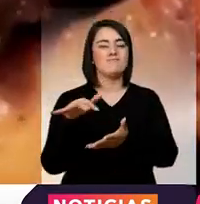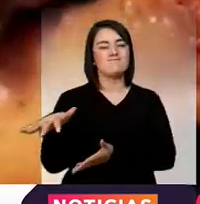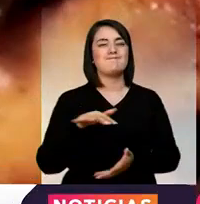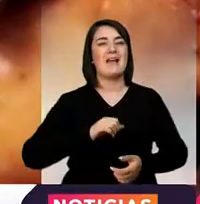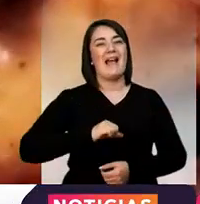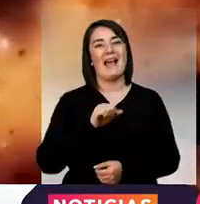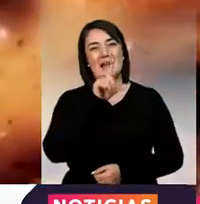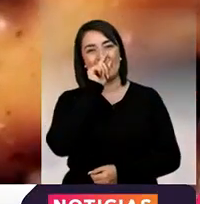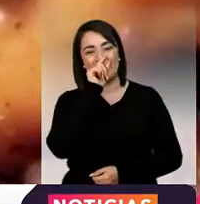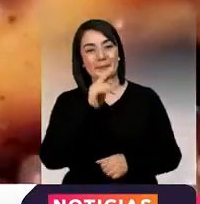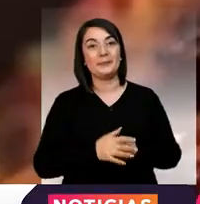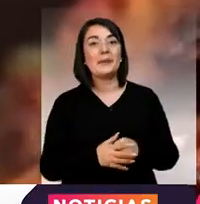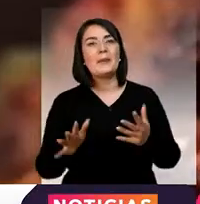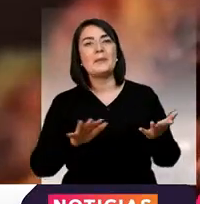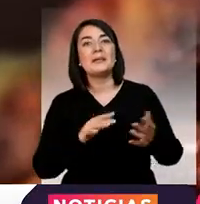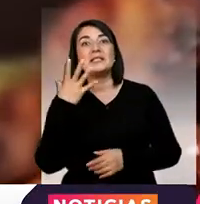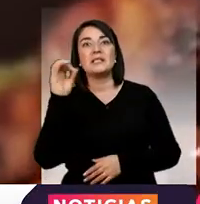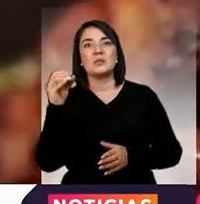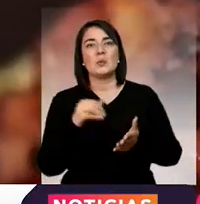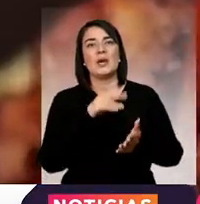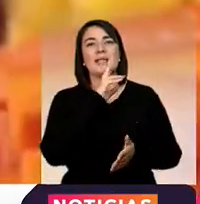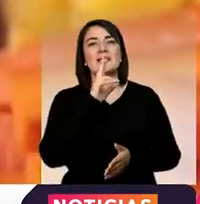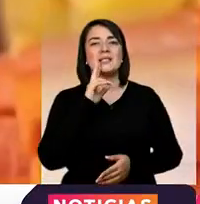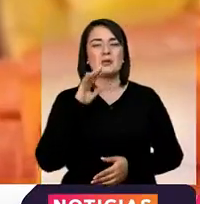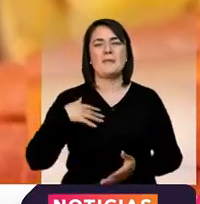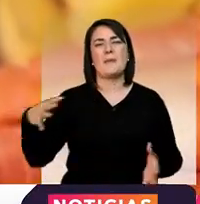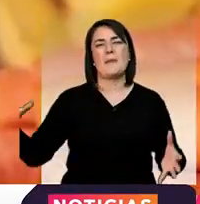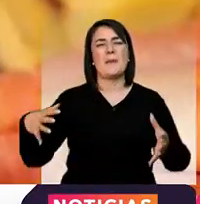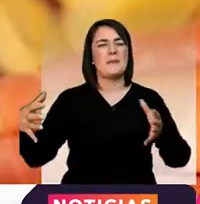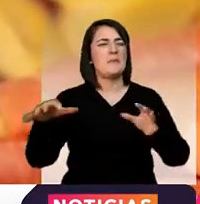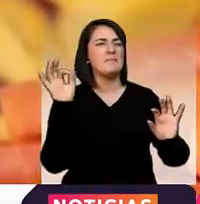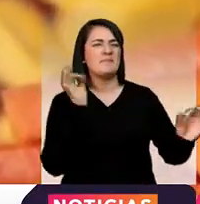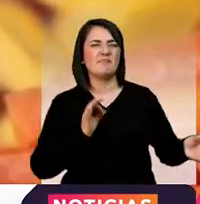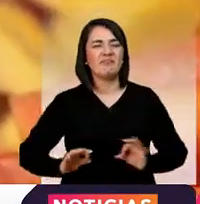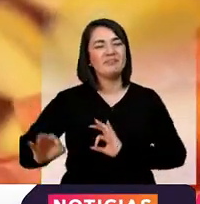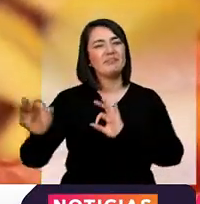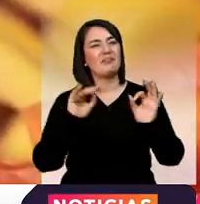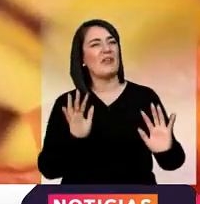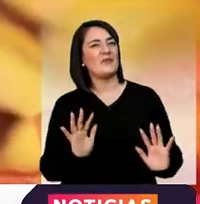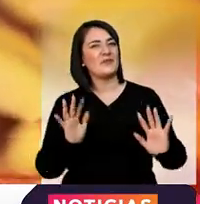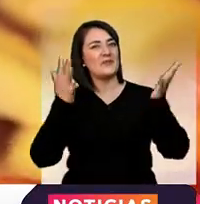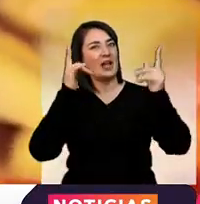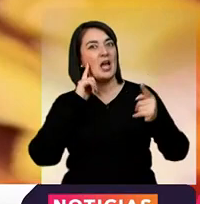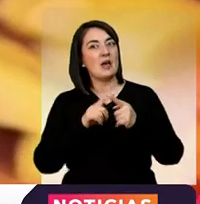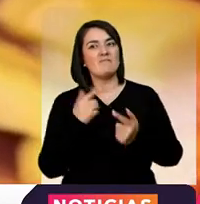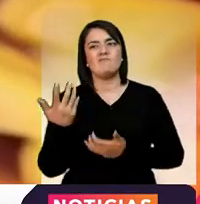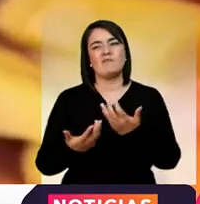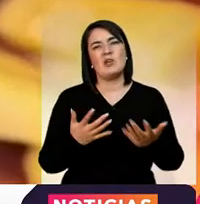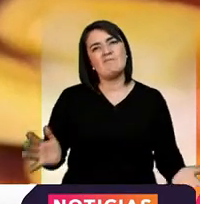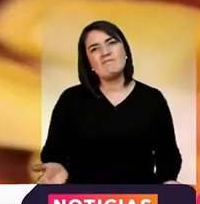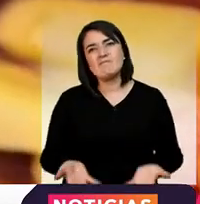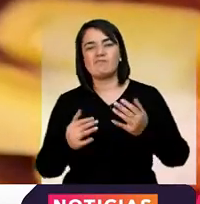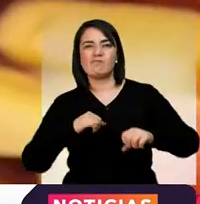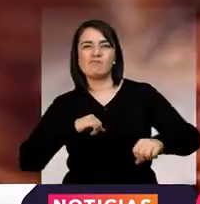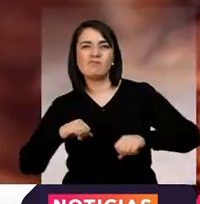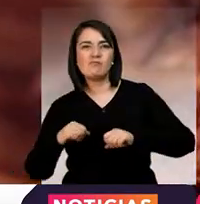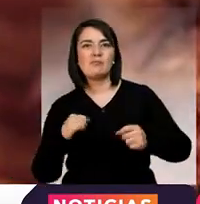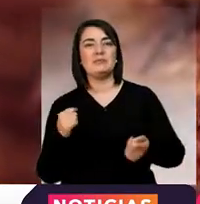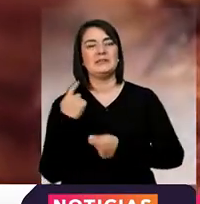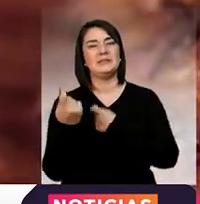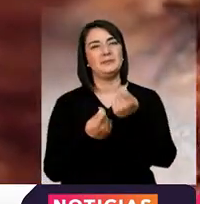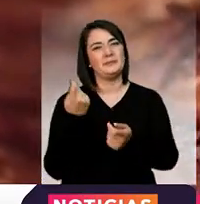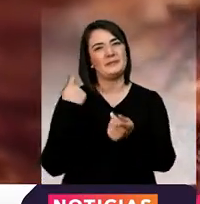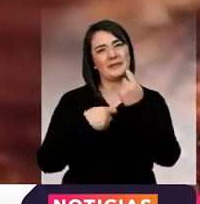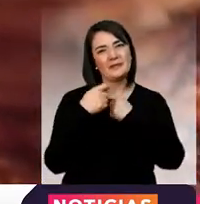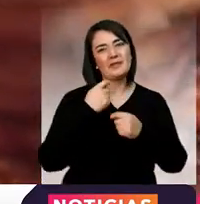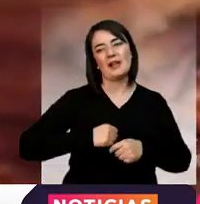Más de 50 restaurantes de la ciudad se unen en este festival que busca impulsar al sector gastronómico a través de la comercialización de alitas a